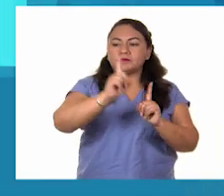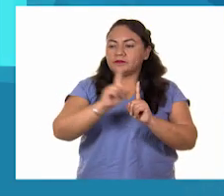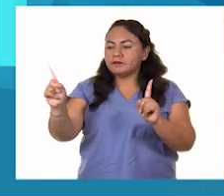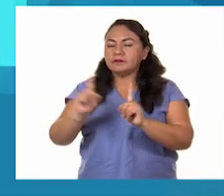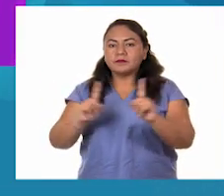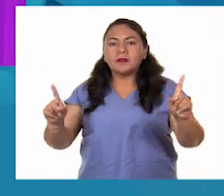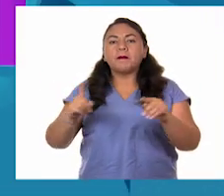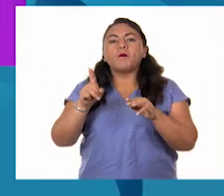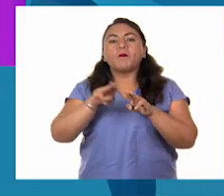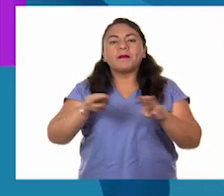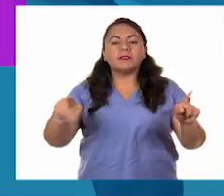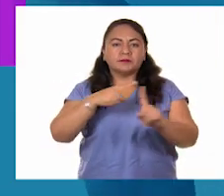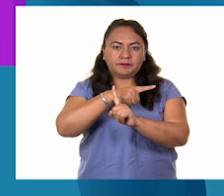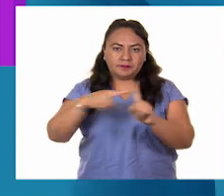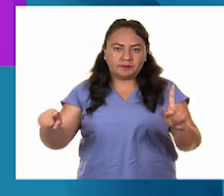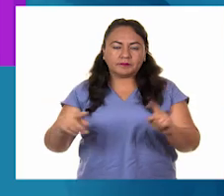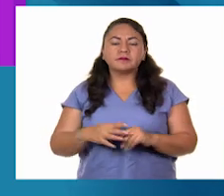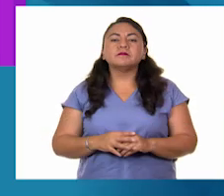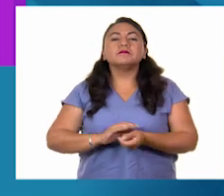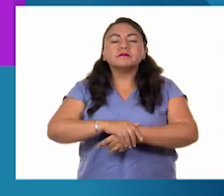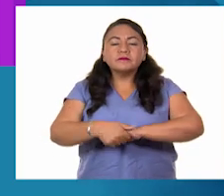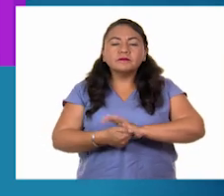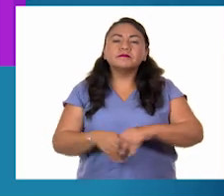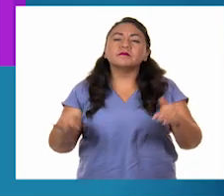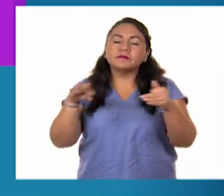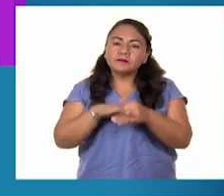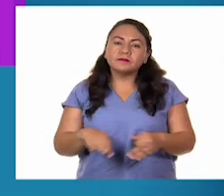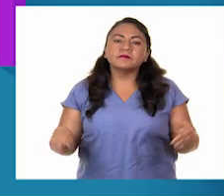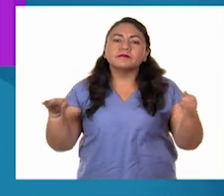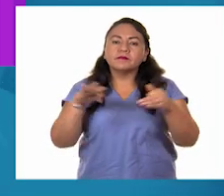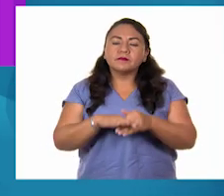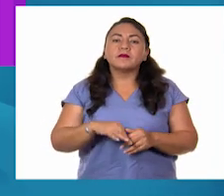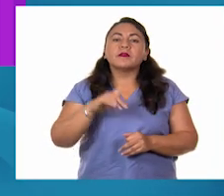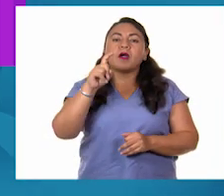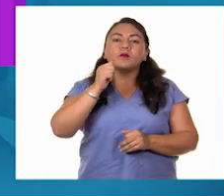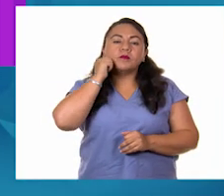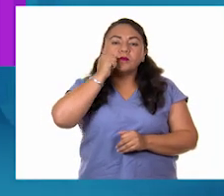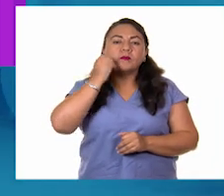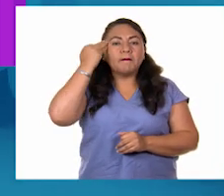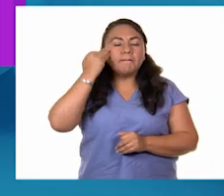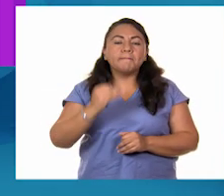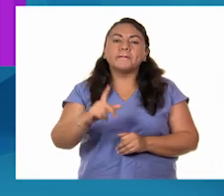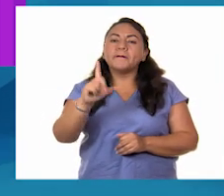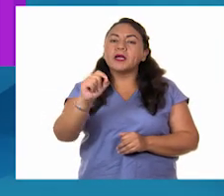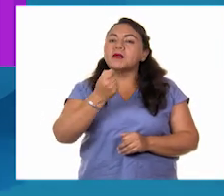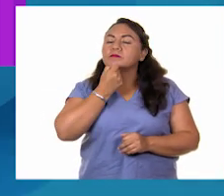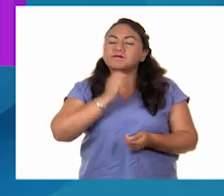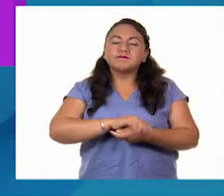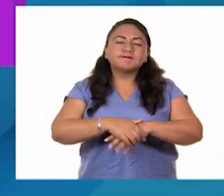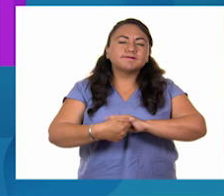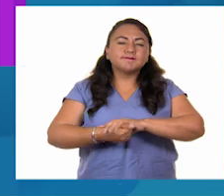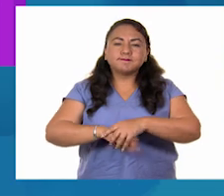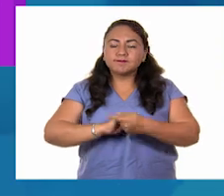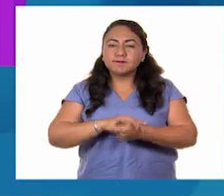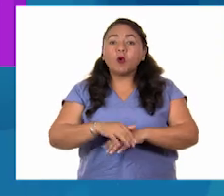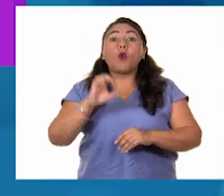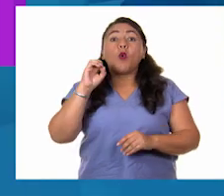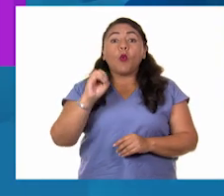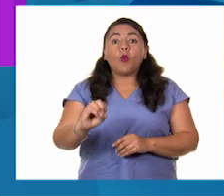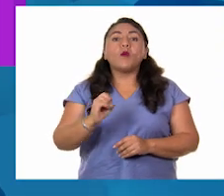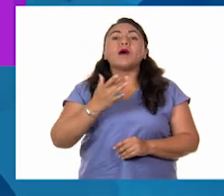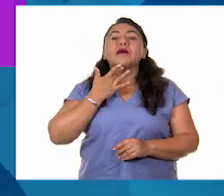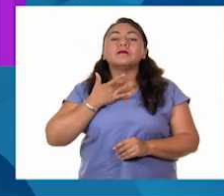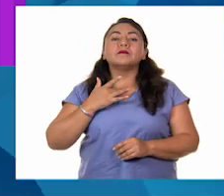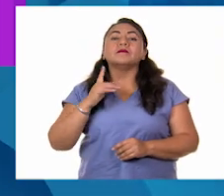y medio entre tú y los demás. Lávate las manos muy seguido con agua y jabón por lo menos durante 20 segundos o aplica